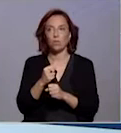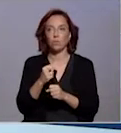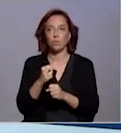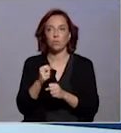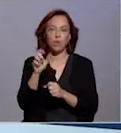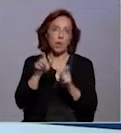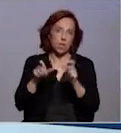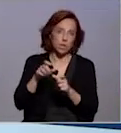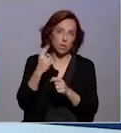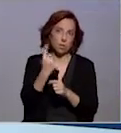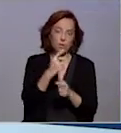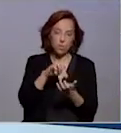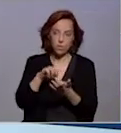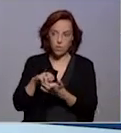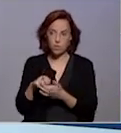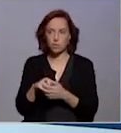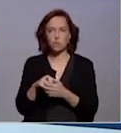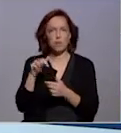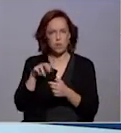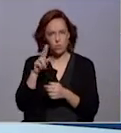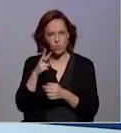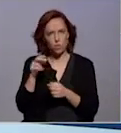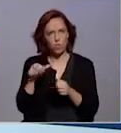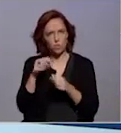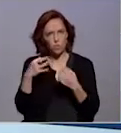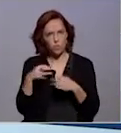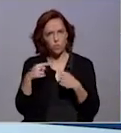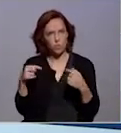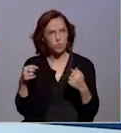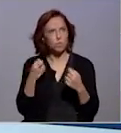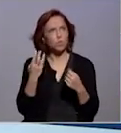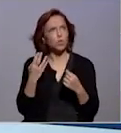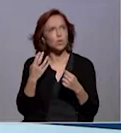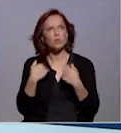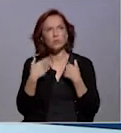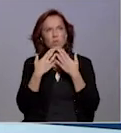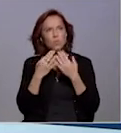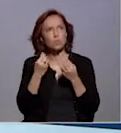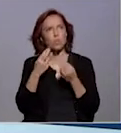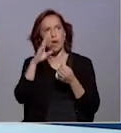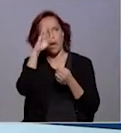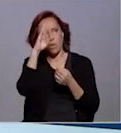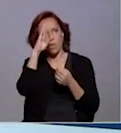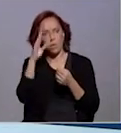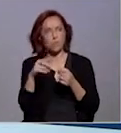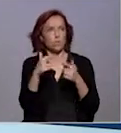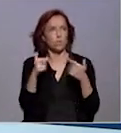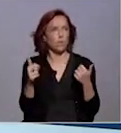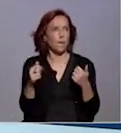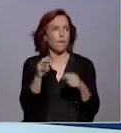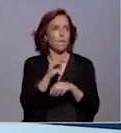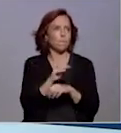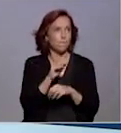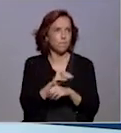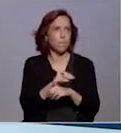en uruguay trabajando bienes aspectos preguntas por lo siguiente porque uno a veces parece que se capacita de no sé